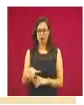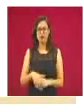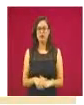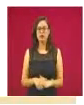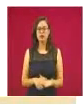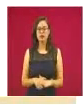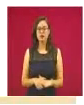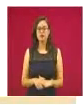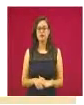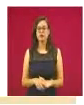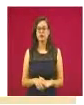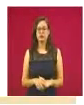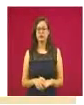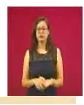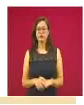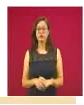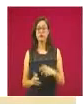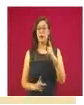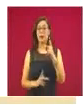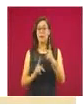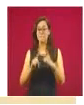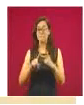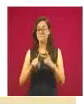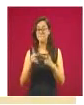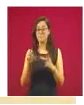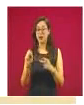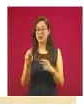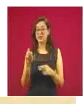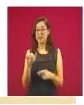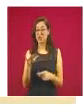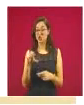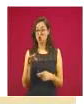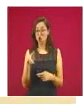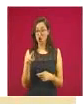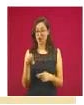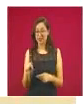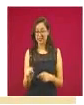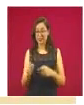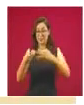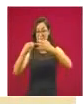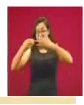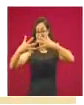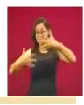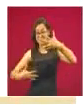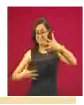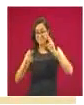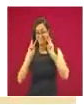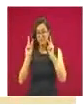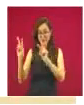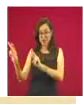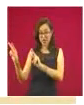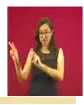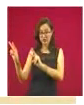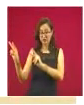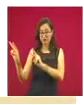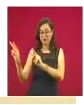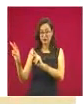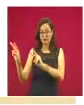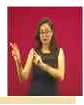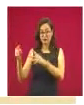oficinavirtual.iste.gob.mx, aprietas la pestaña de prestaciones, y una vez que aprietes la pestaña de prestaciones va a aparecer la siguiente